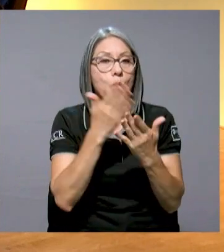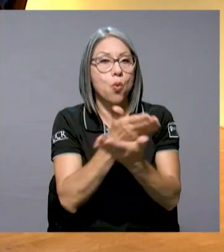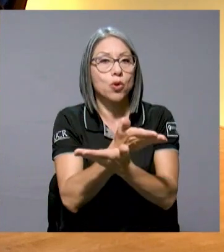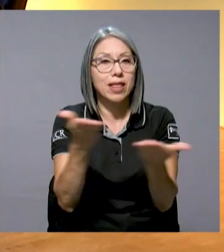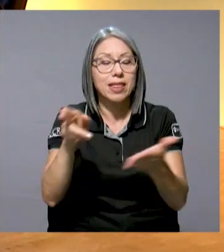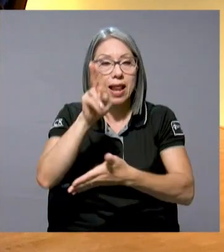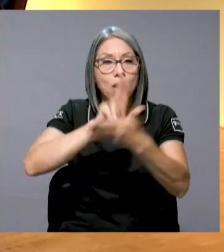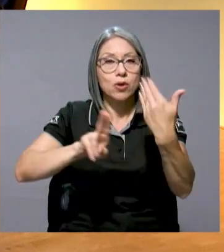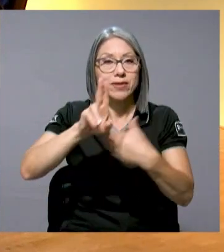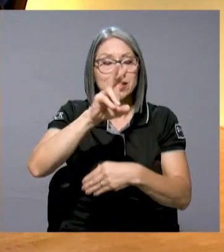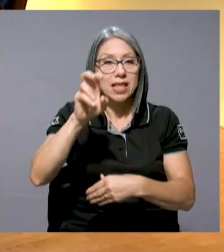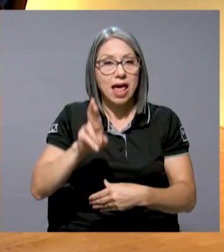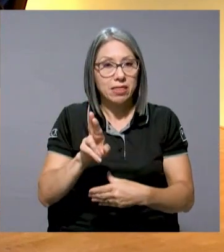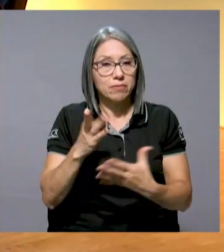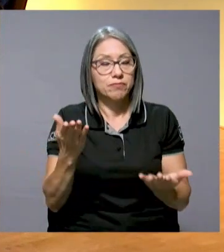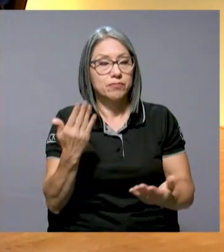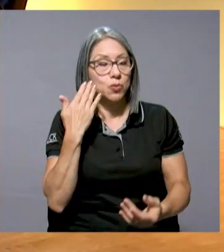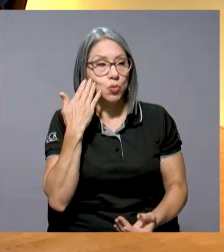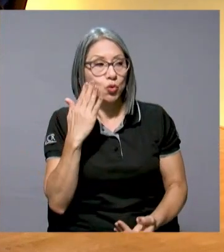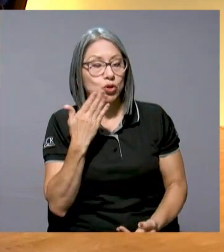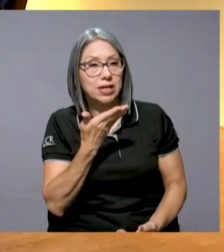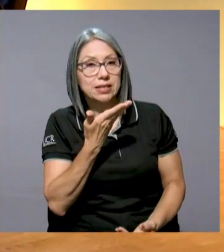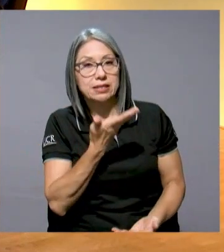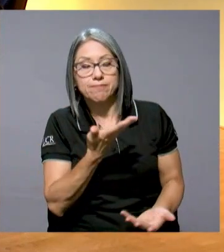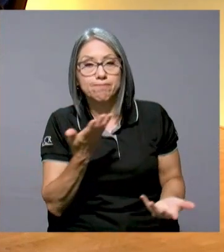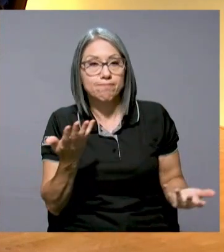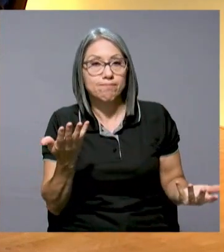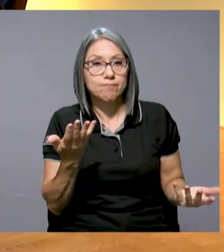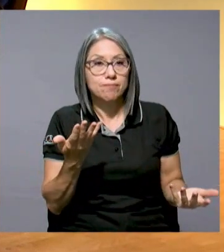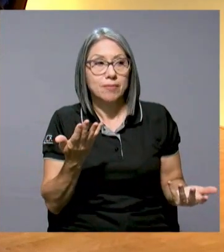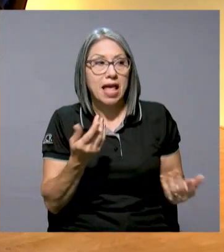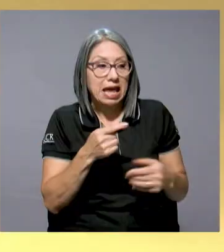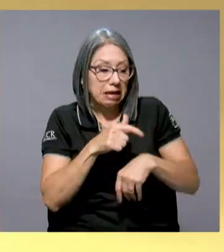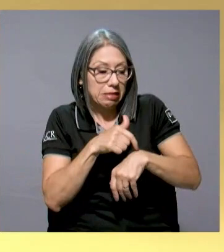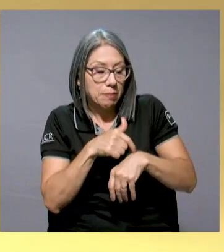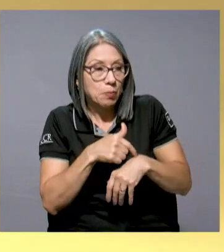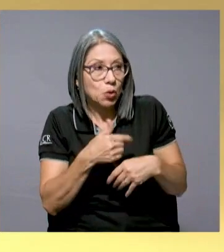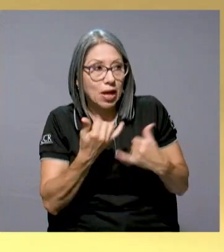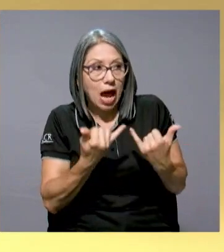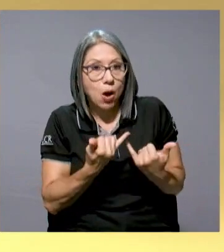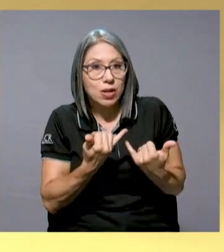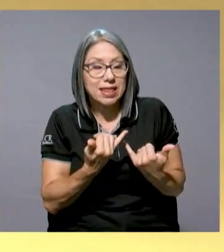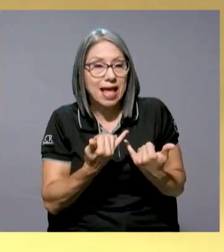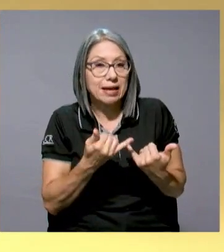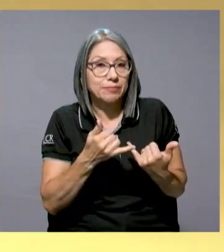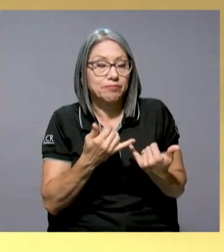la universidad. No sé si en el minuto que queda